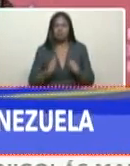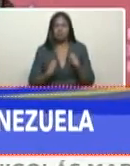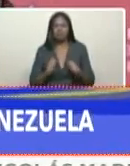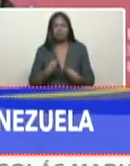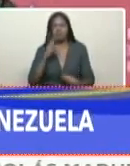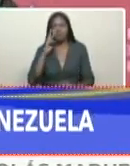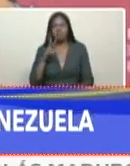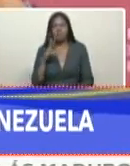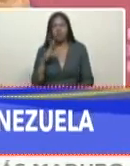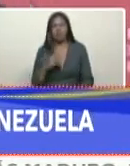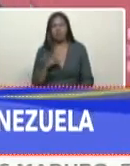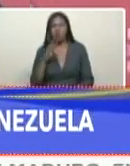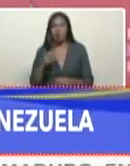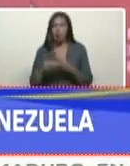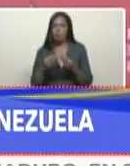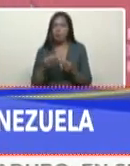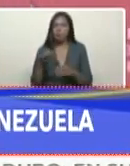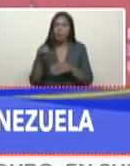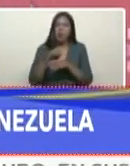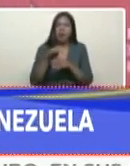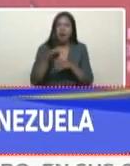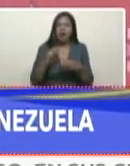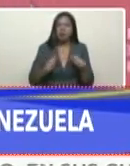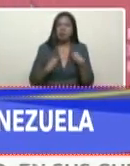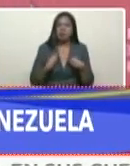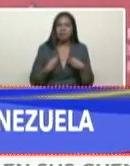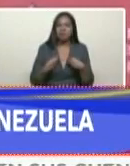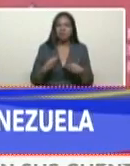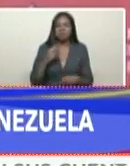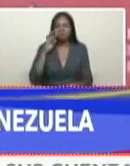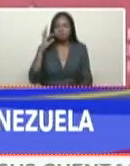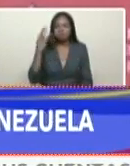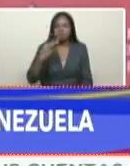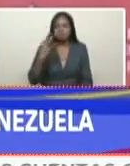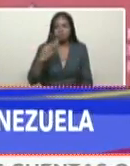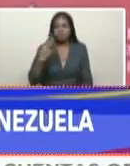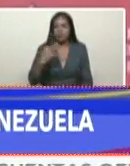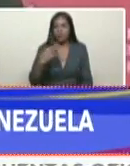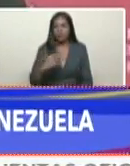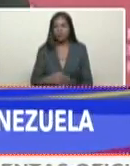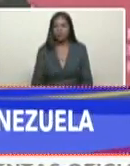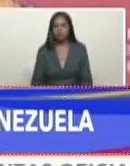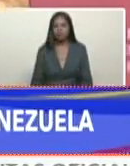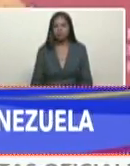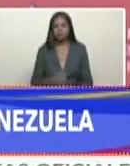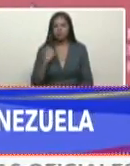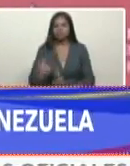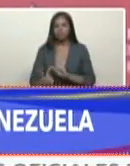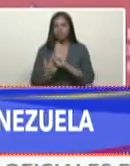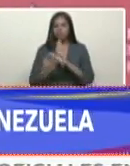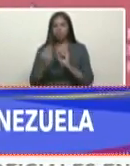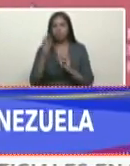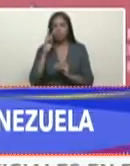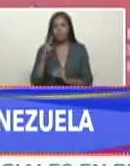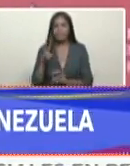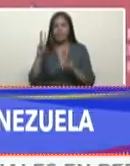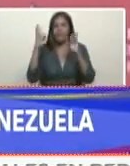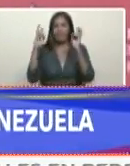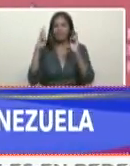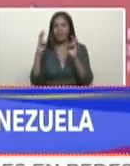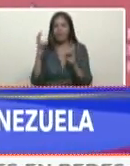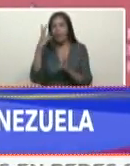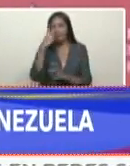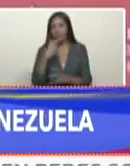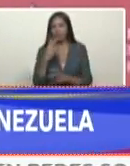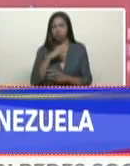Tenemos que ir a la búsqueda de ese sufrimiento, crudamente, de frente, caerle al tema, y con